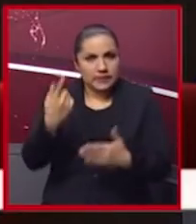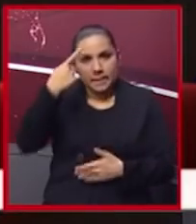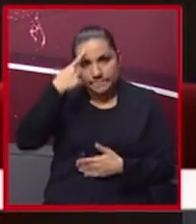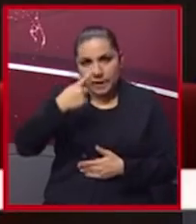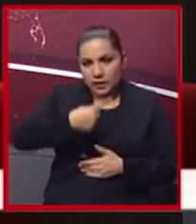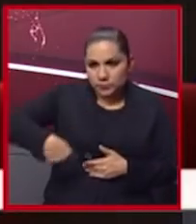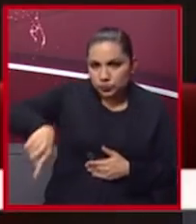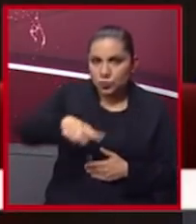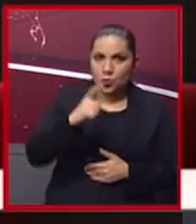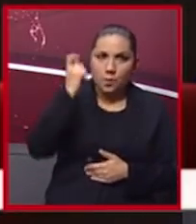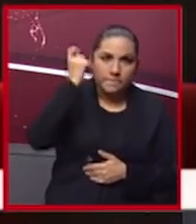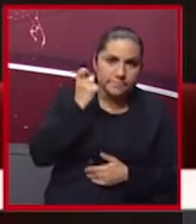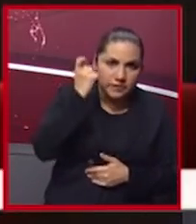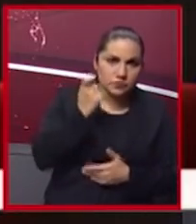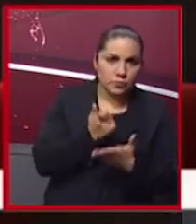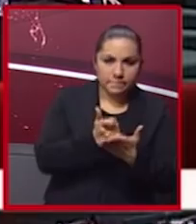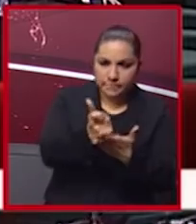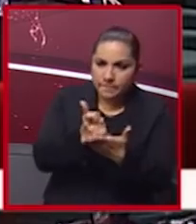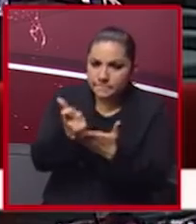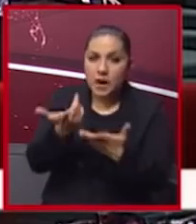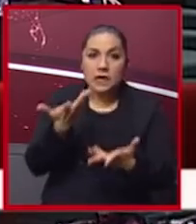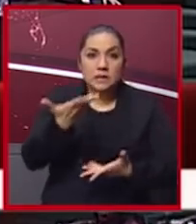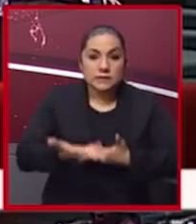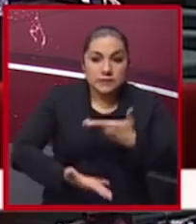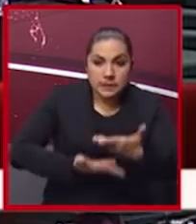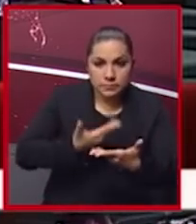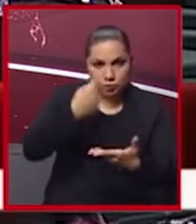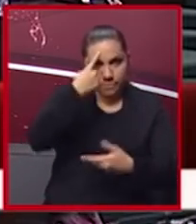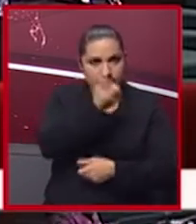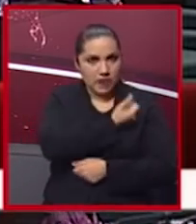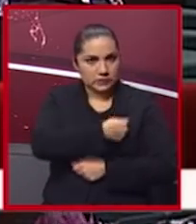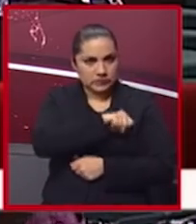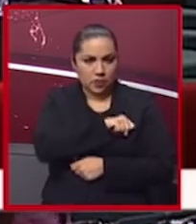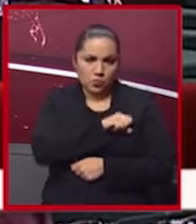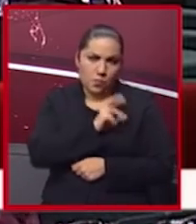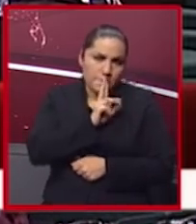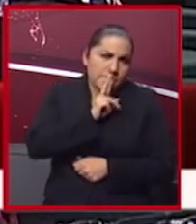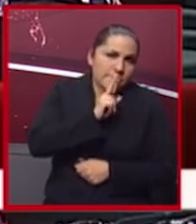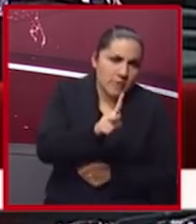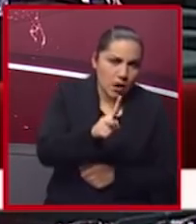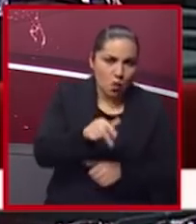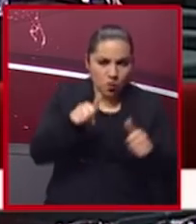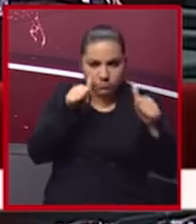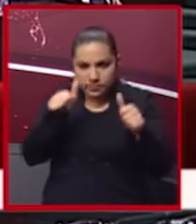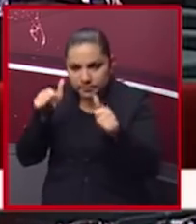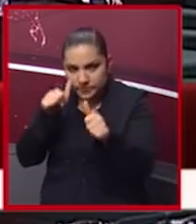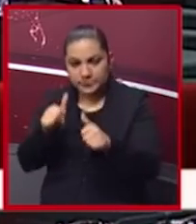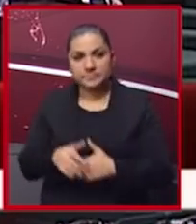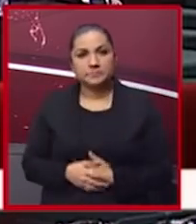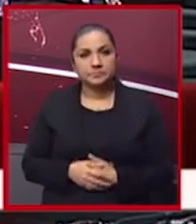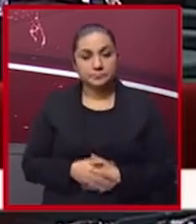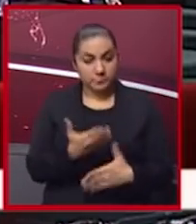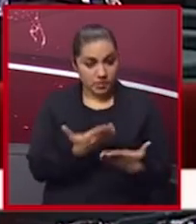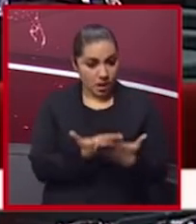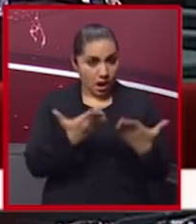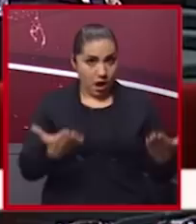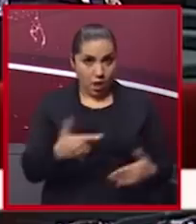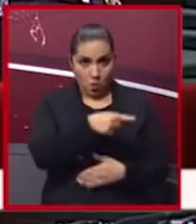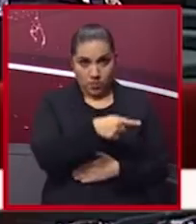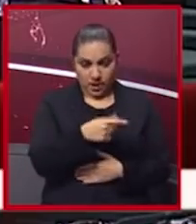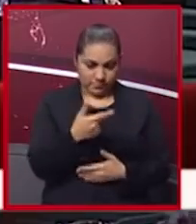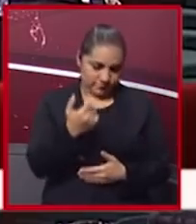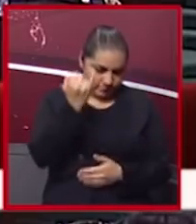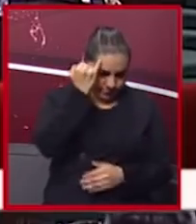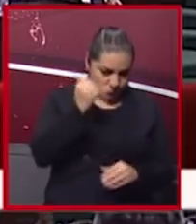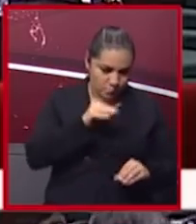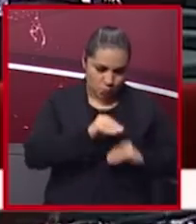más dignos. Yo creo que el paquete económico que enviamos a su